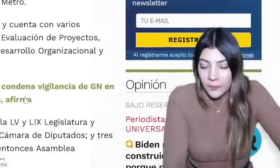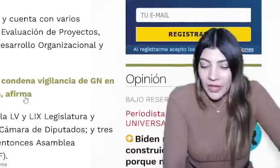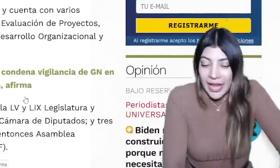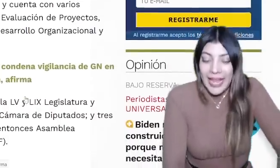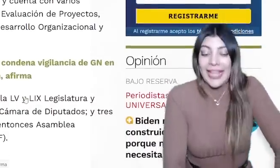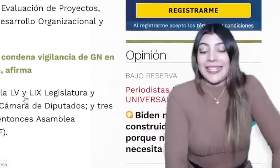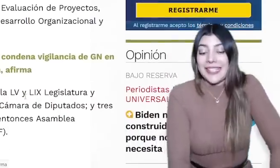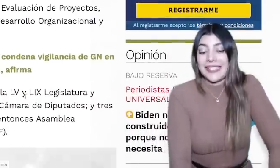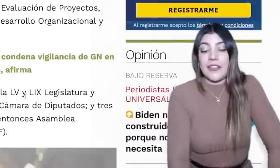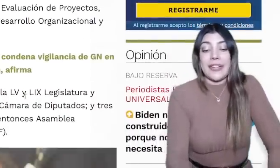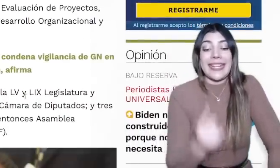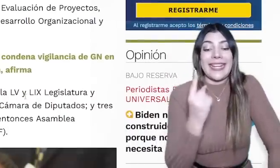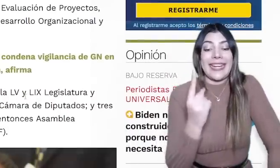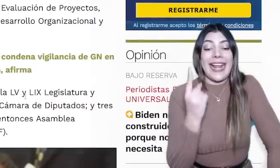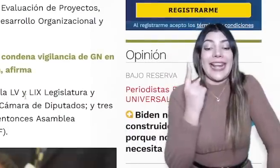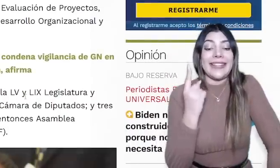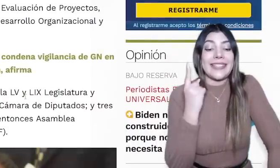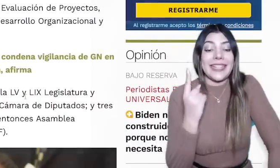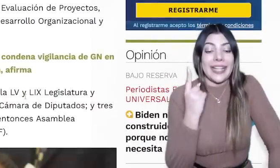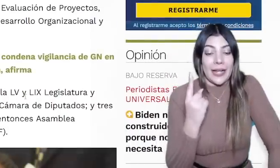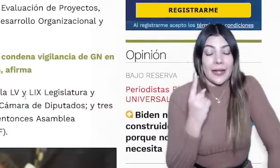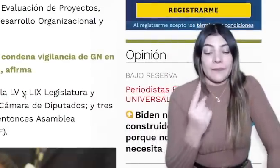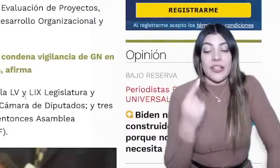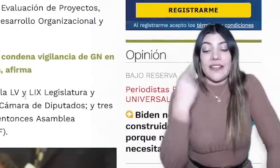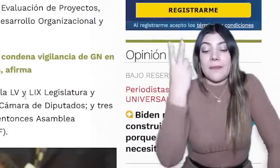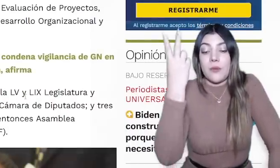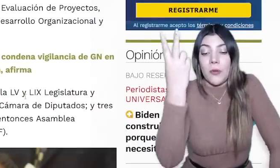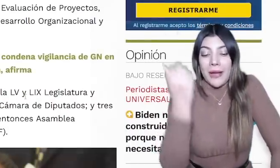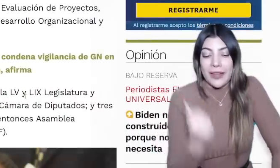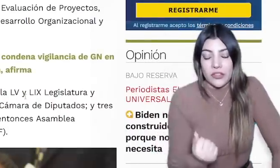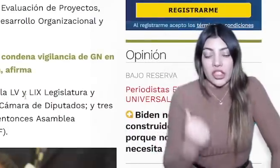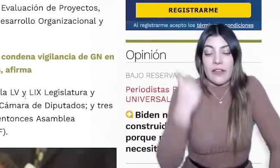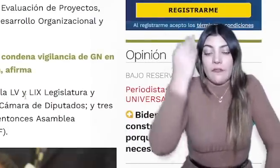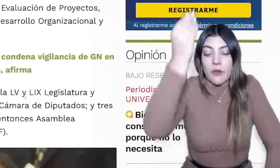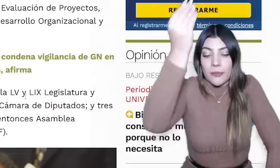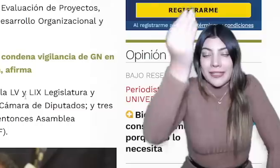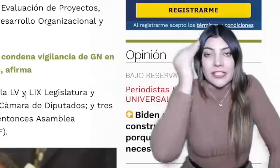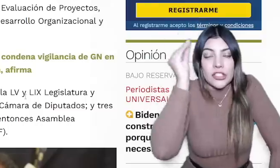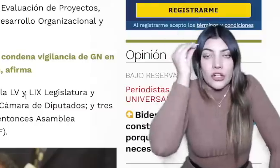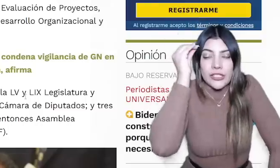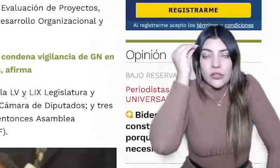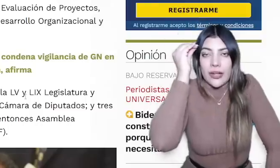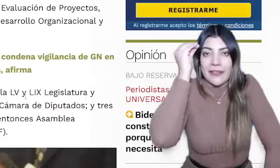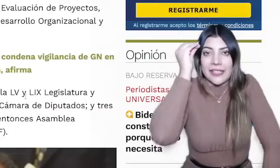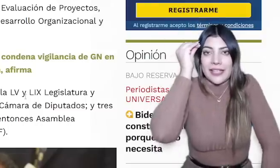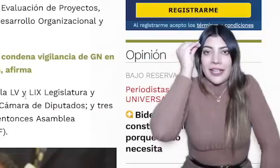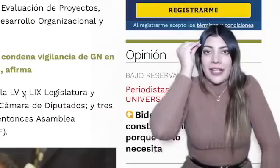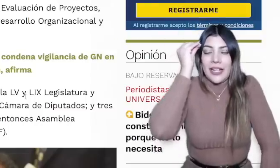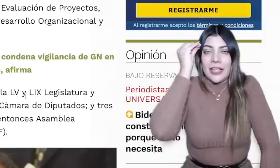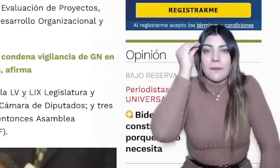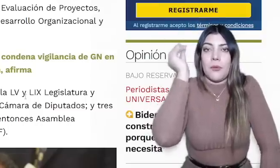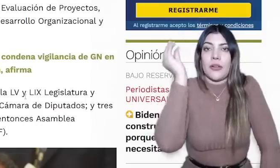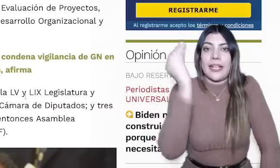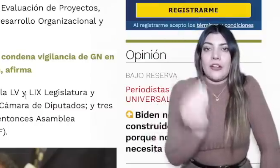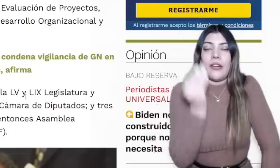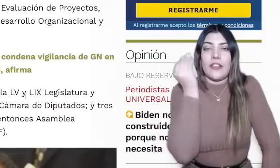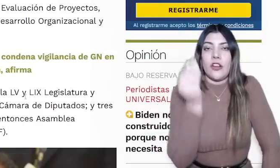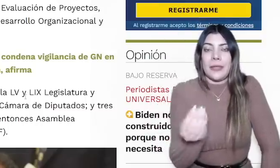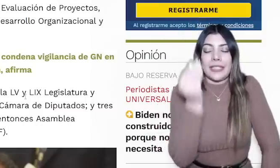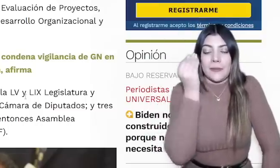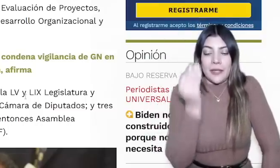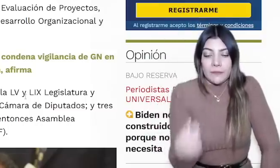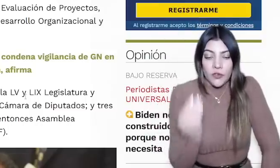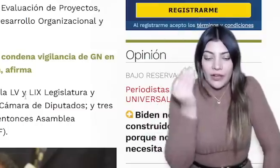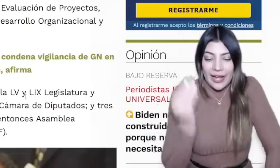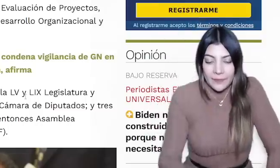metro. Es licenciado en ingeniería eléctrica. Tiene diplomados, tiene información en su cabeza. ¿Y por qué no le dio